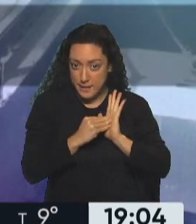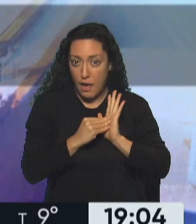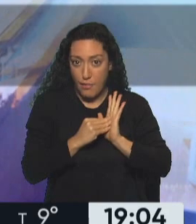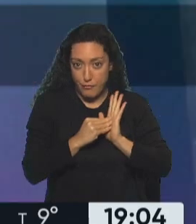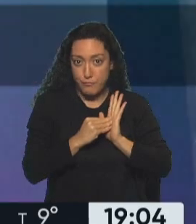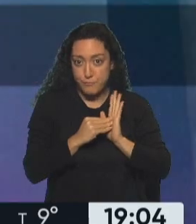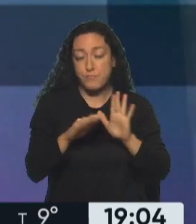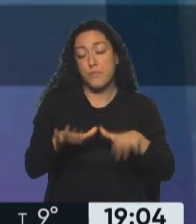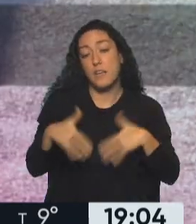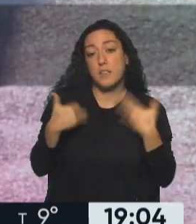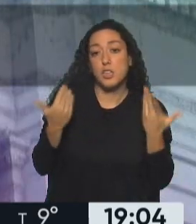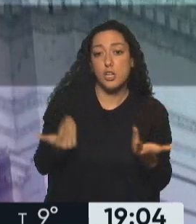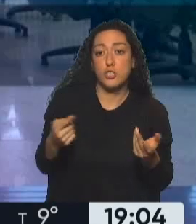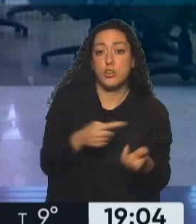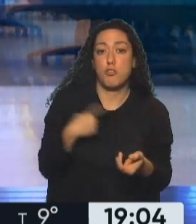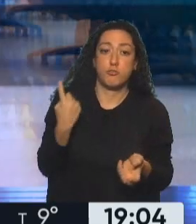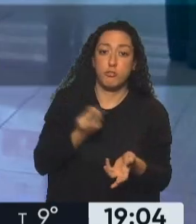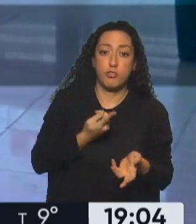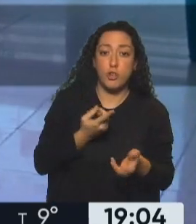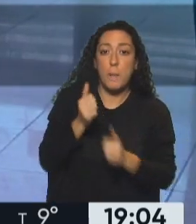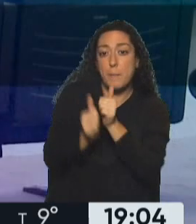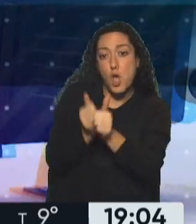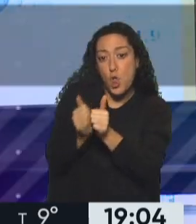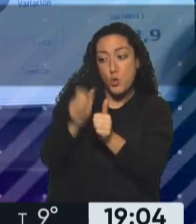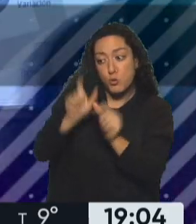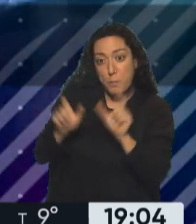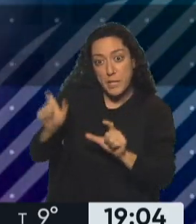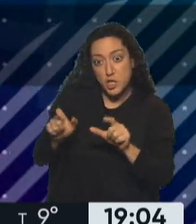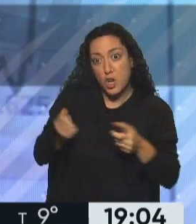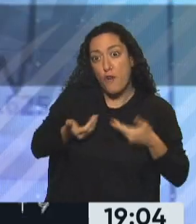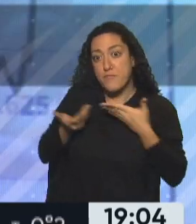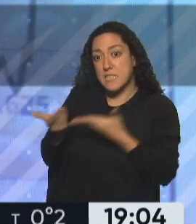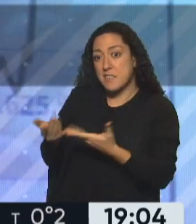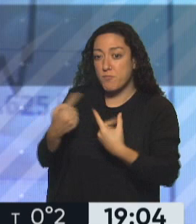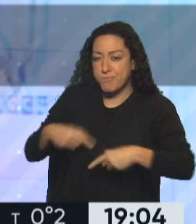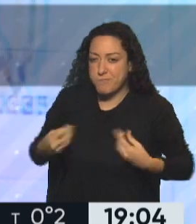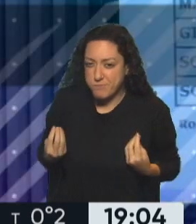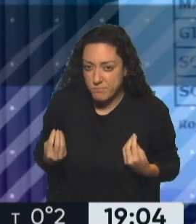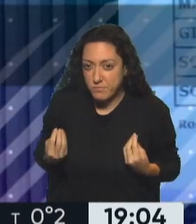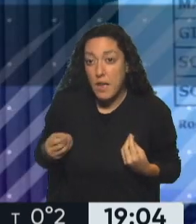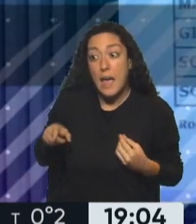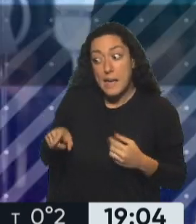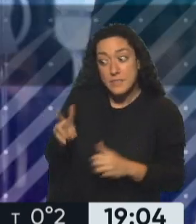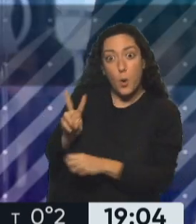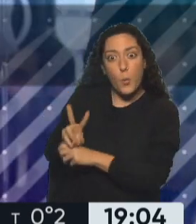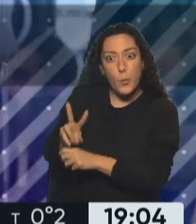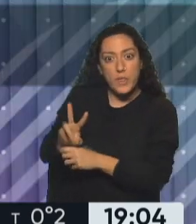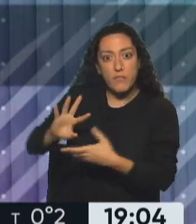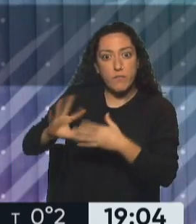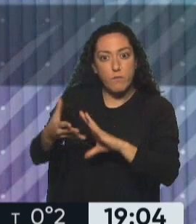día. Entonces, lo que estamos nosotros ofreciéndole a ese productor es que eso lo resguarde en